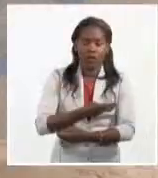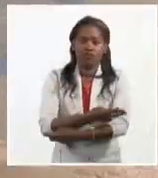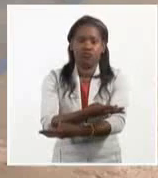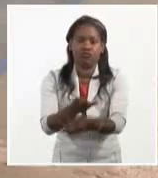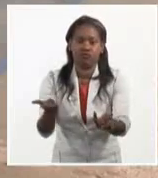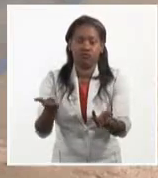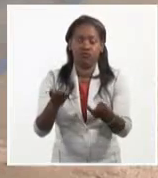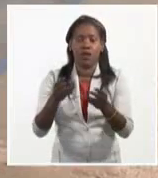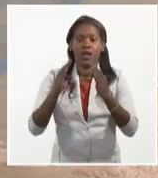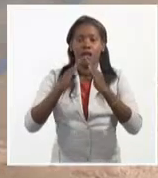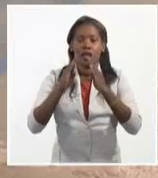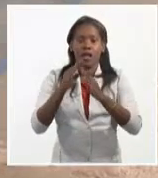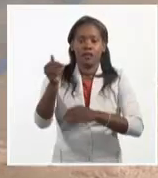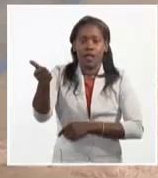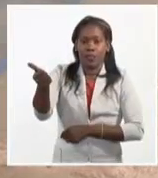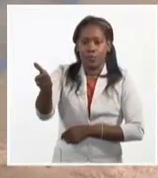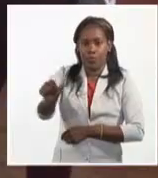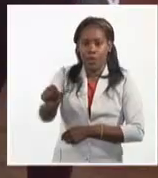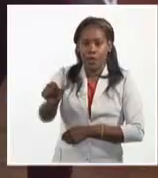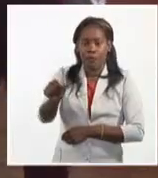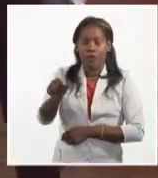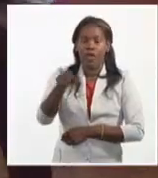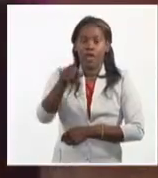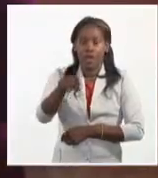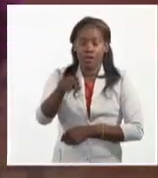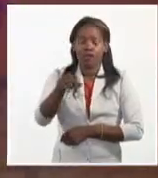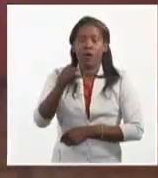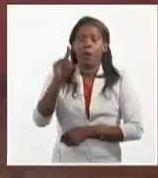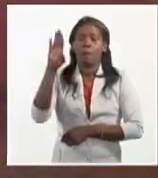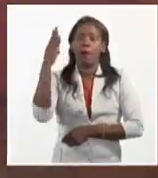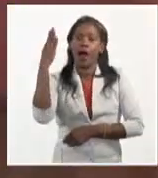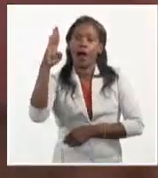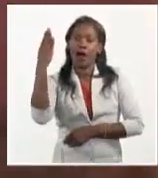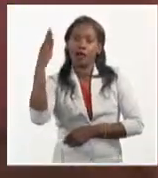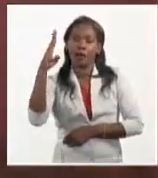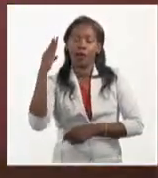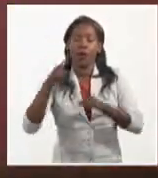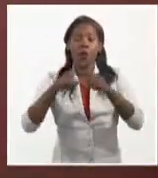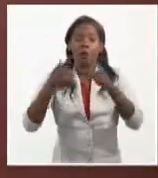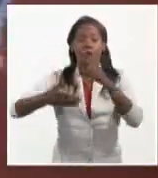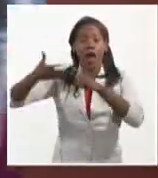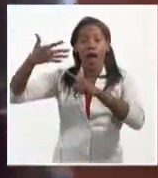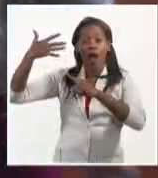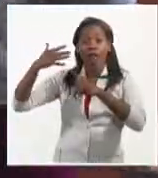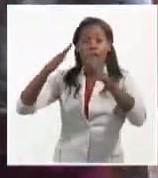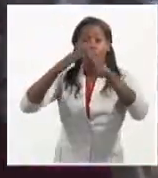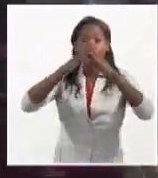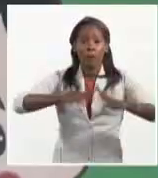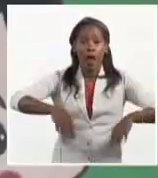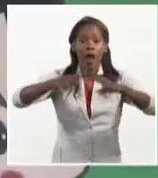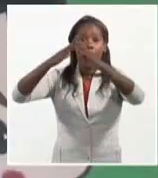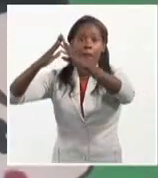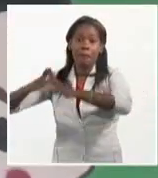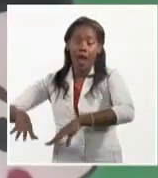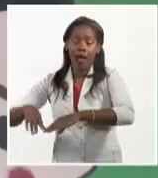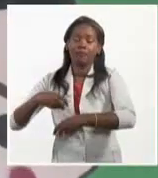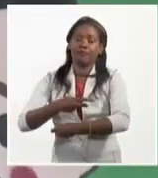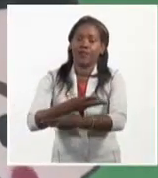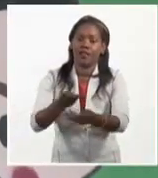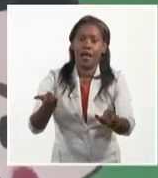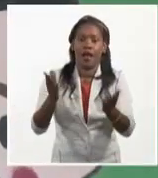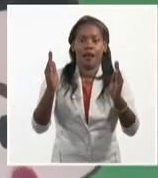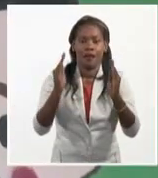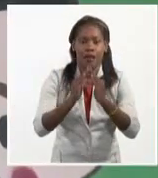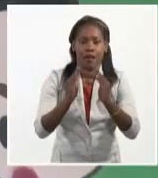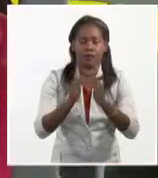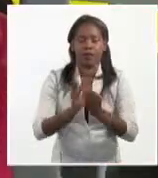Batabanó a pobladores del Surgidero afectados por fenómenos hidrometeorológicos. También abrieron sus puertas los salones